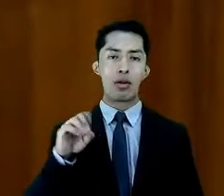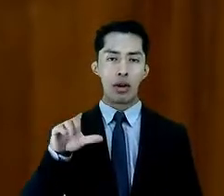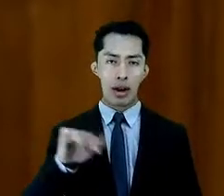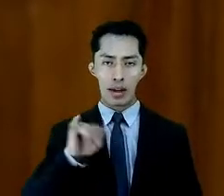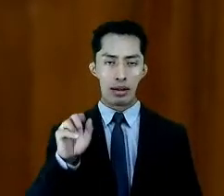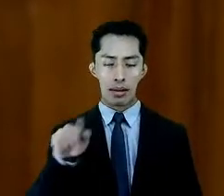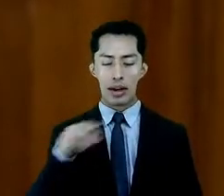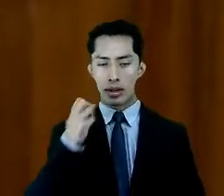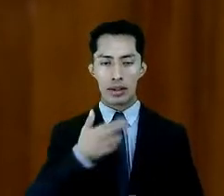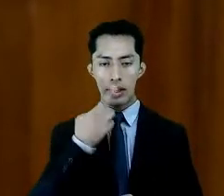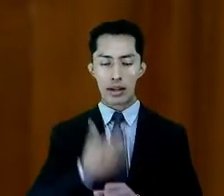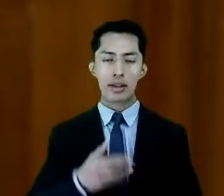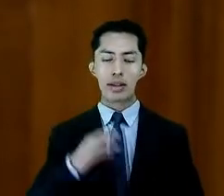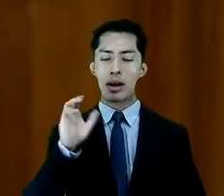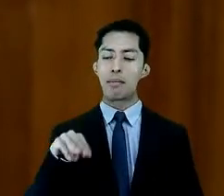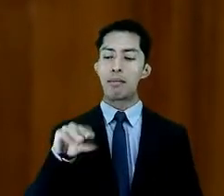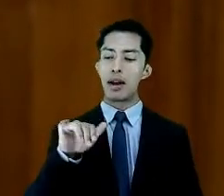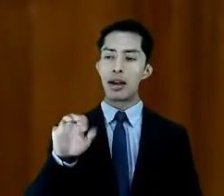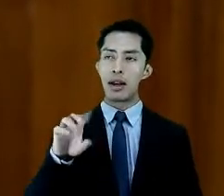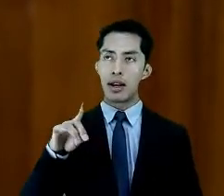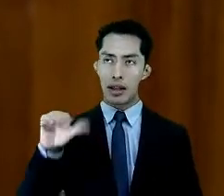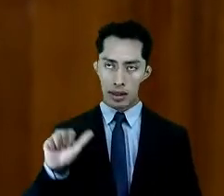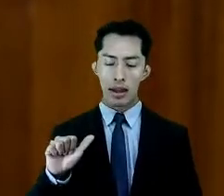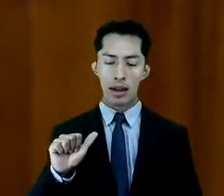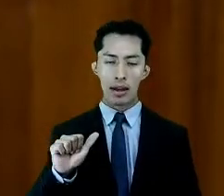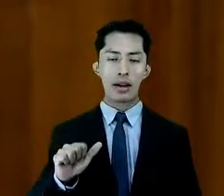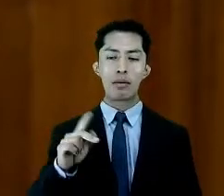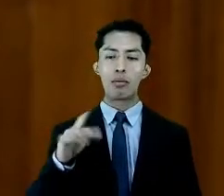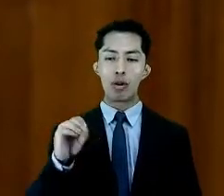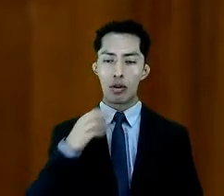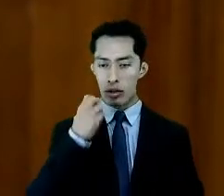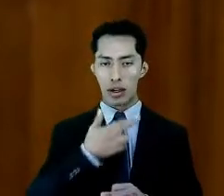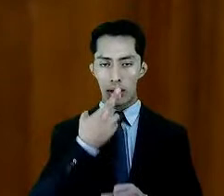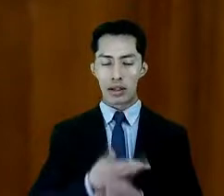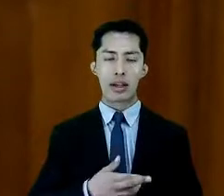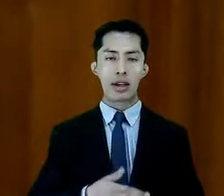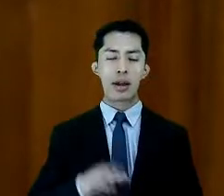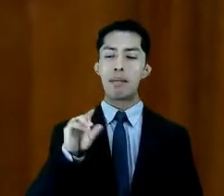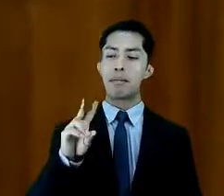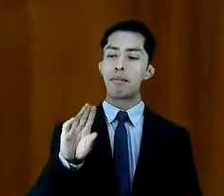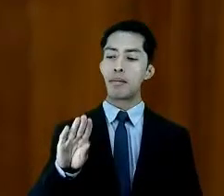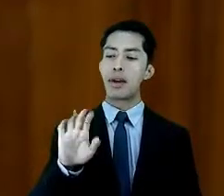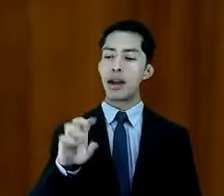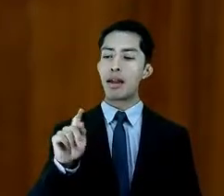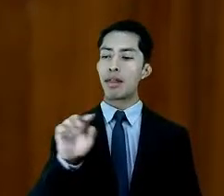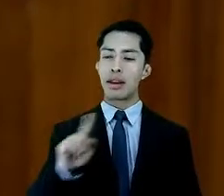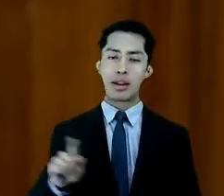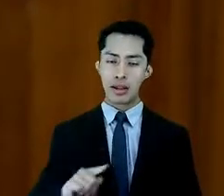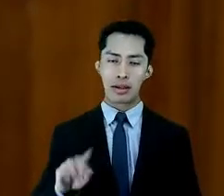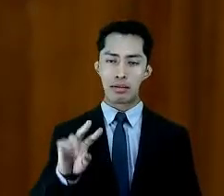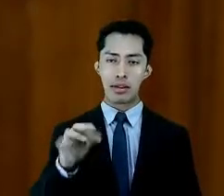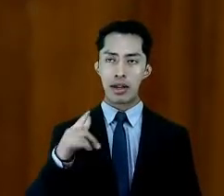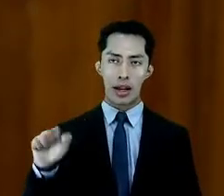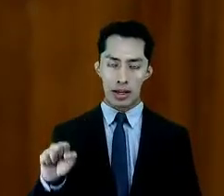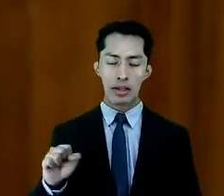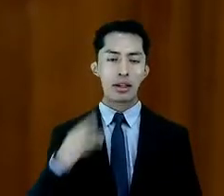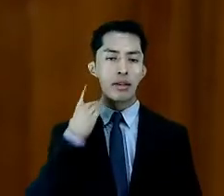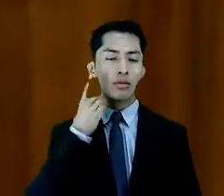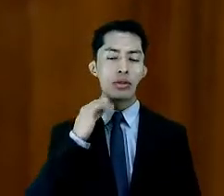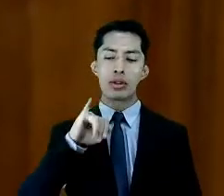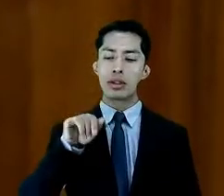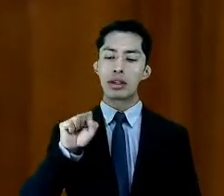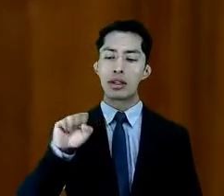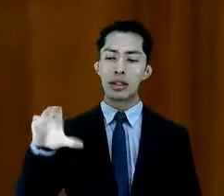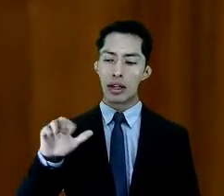Hernández, secretaria diputada María Elida Castelán Mondragón, prosecretaria diputada Beatriz García Villegas, diputada Jessica